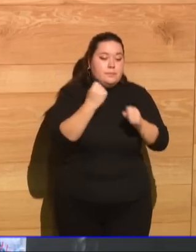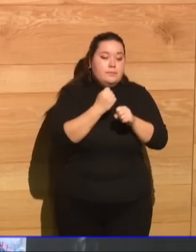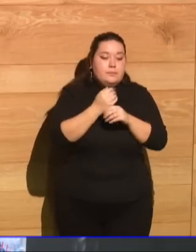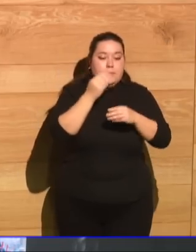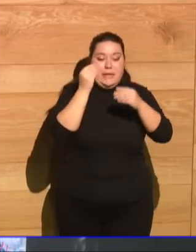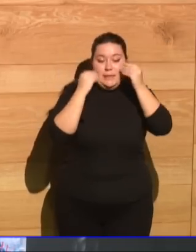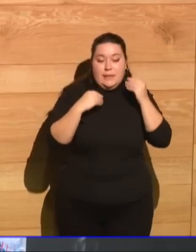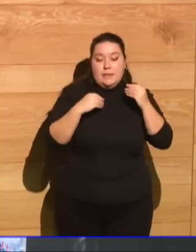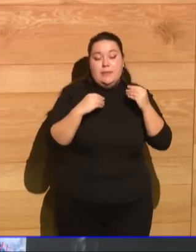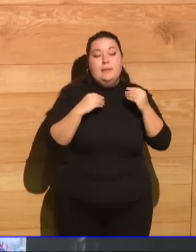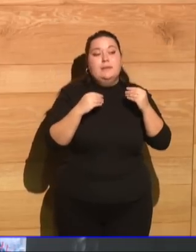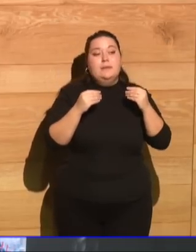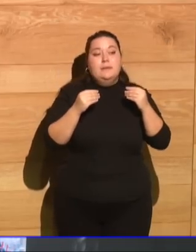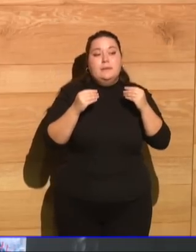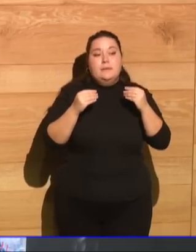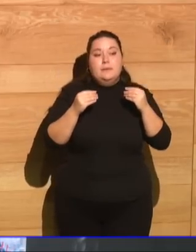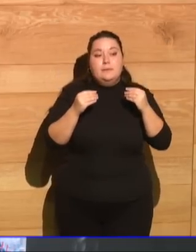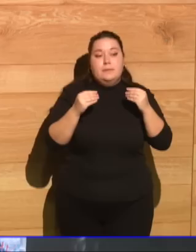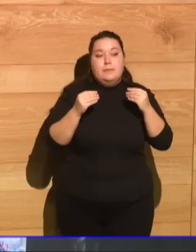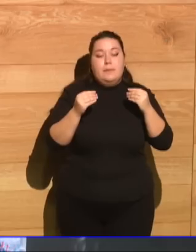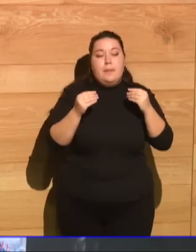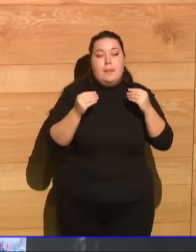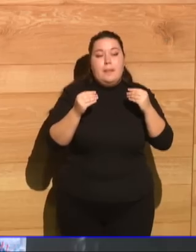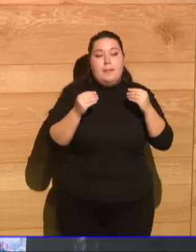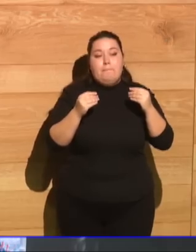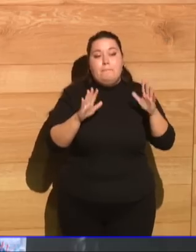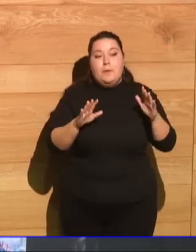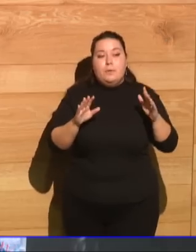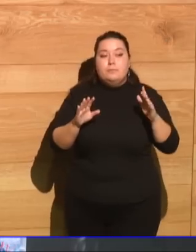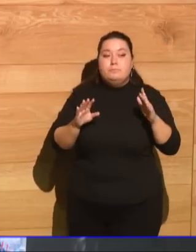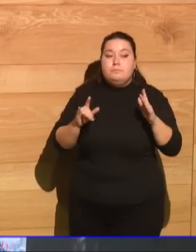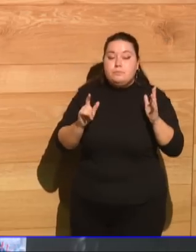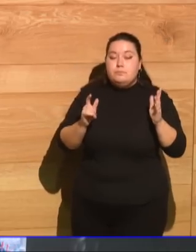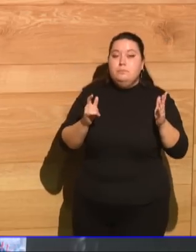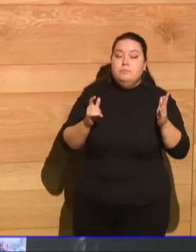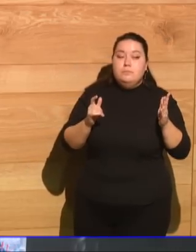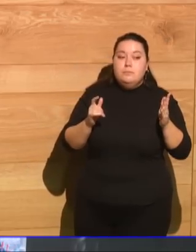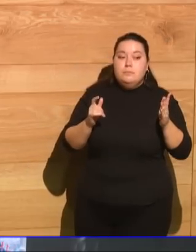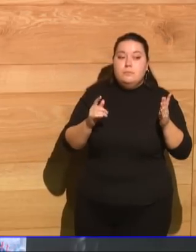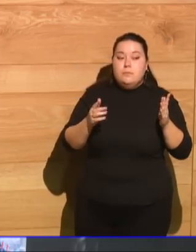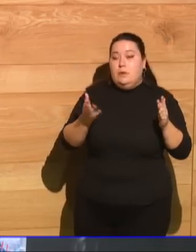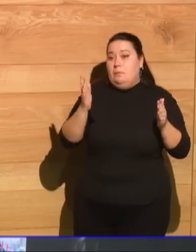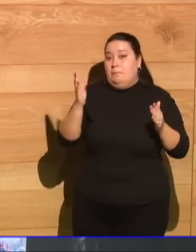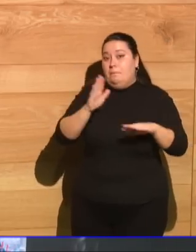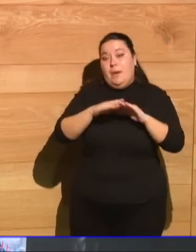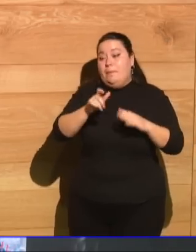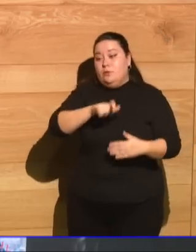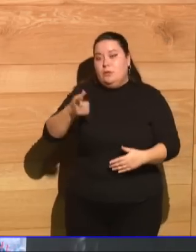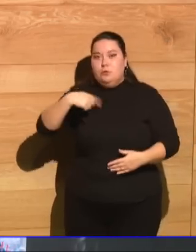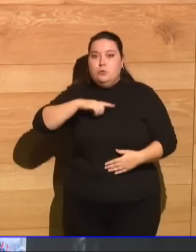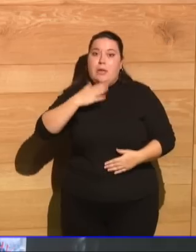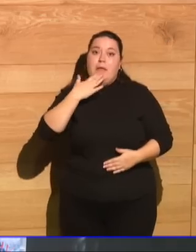vacuo, y sin embargo, para aquellos que teníamos en ese momento, 14 años, 16,